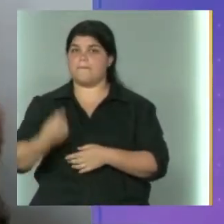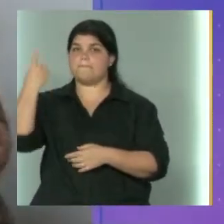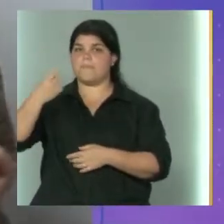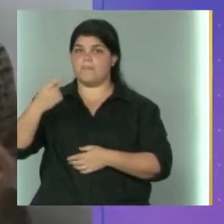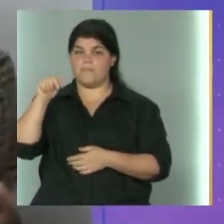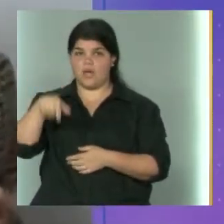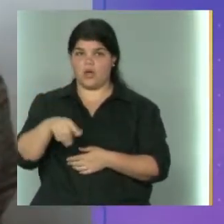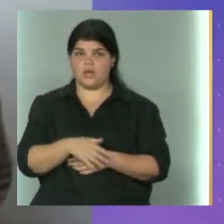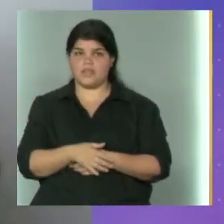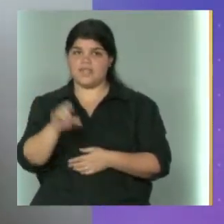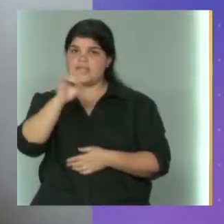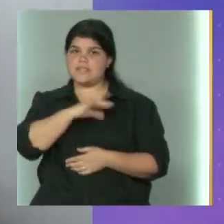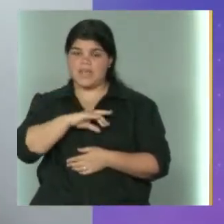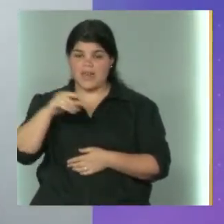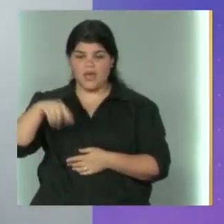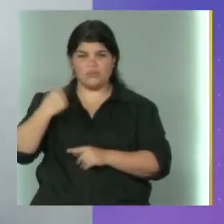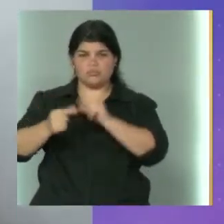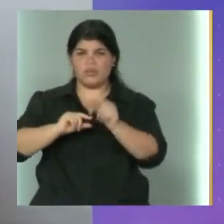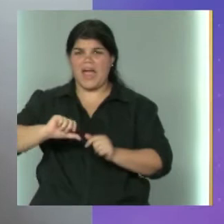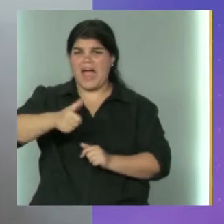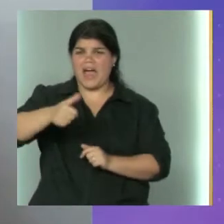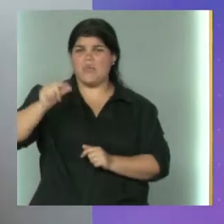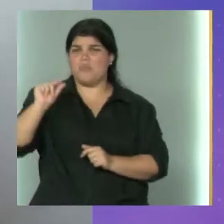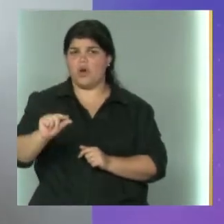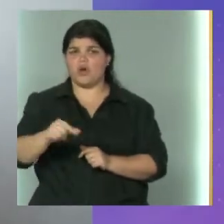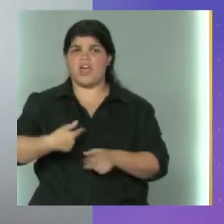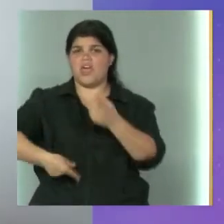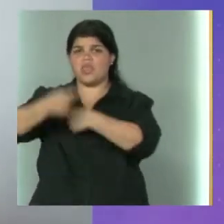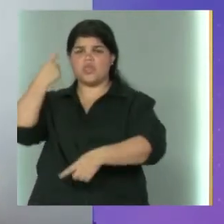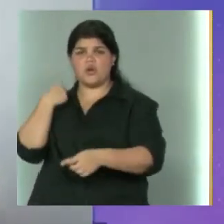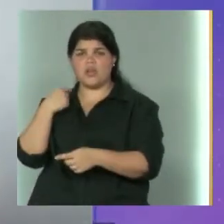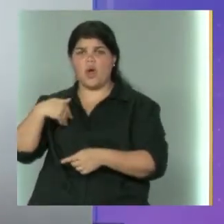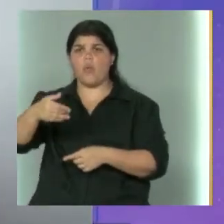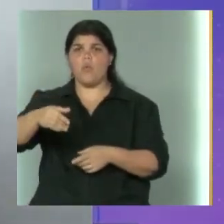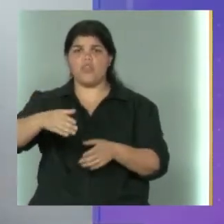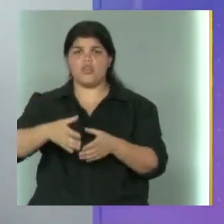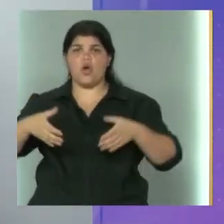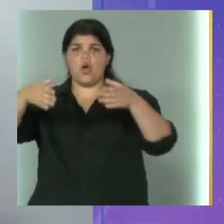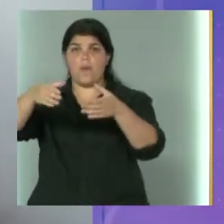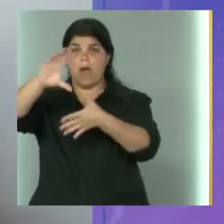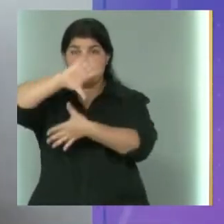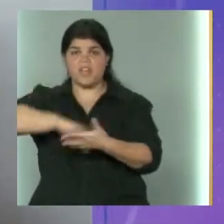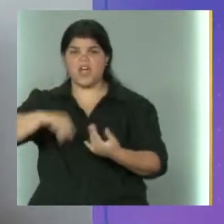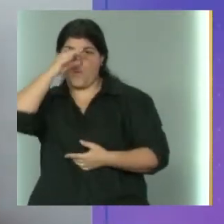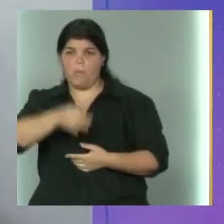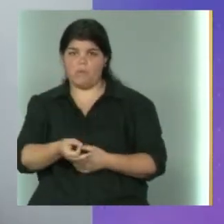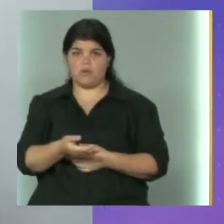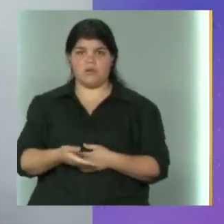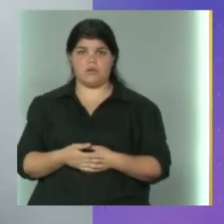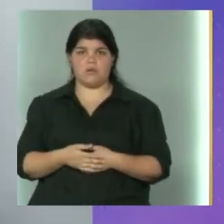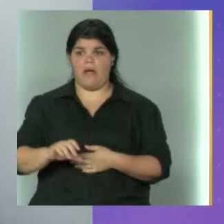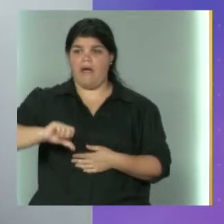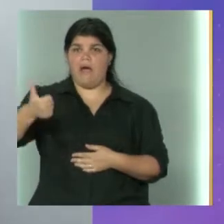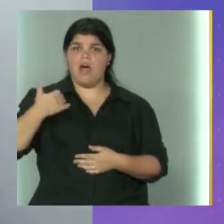tenía muy pocas chances. En la historia, en la práctica, ¿cuántas veces había ganado una Copa América? Nunca. ¿Cuántas veces le había ganado a